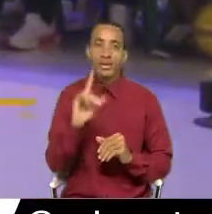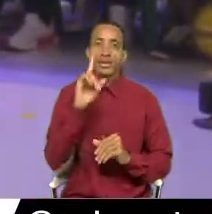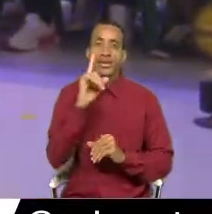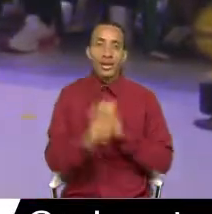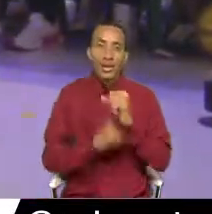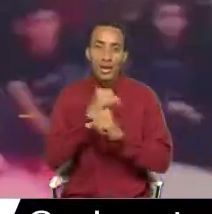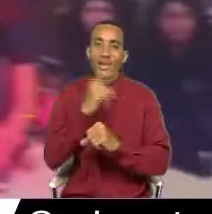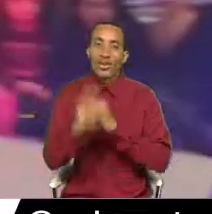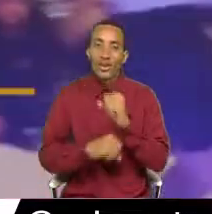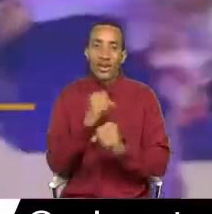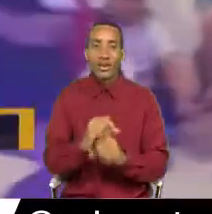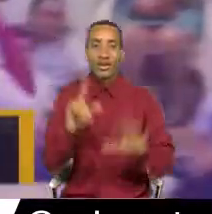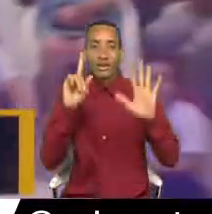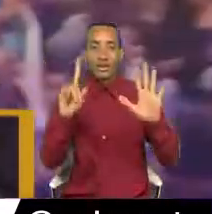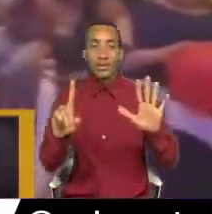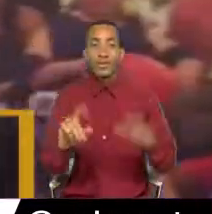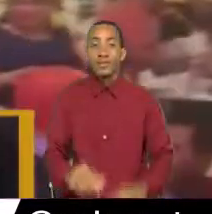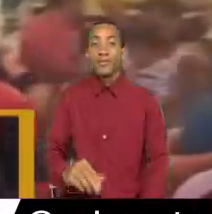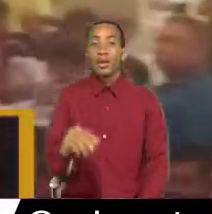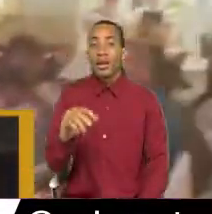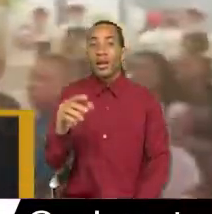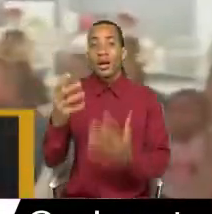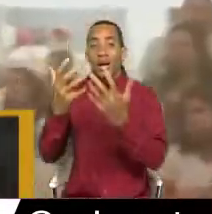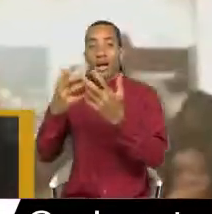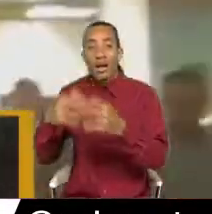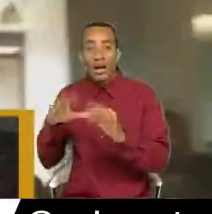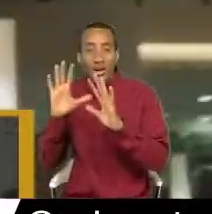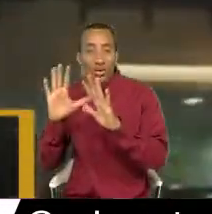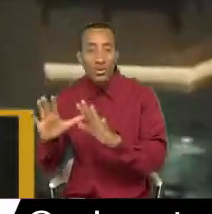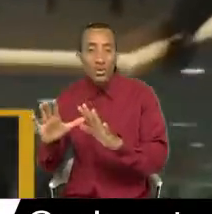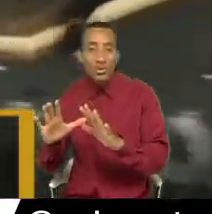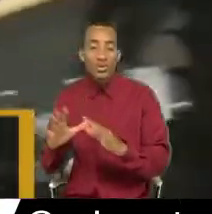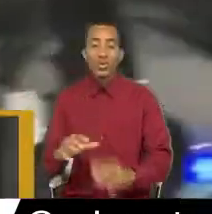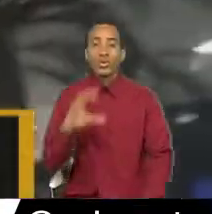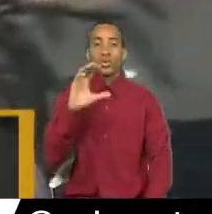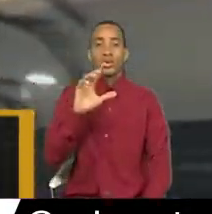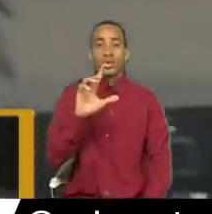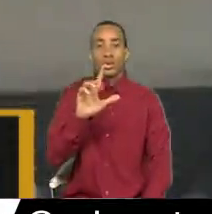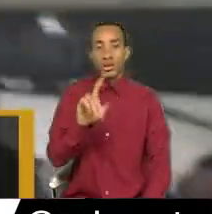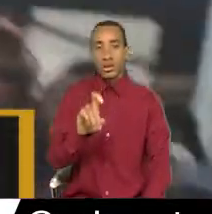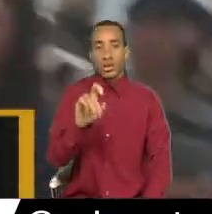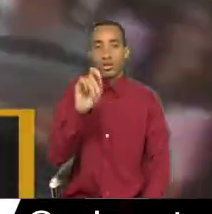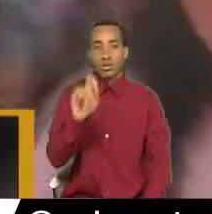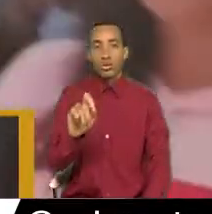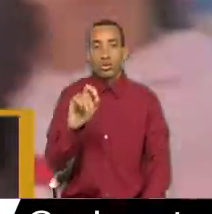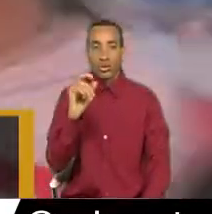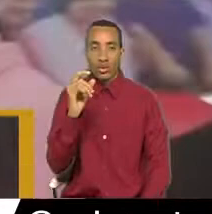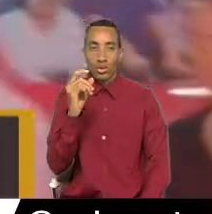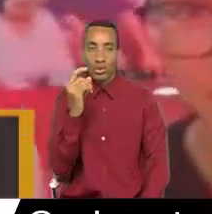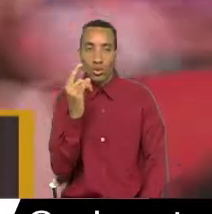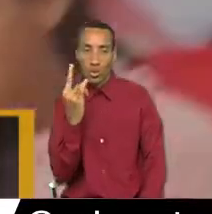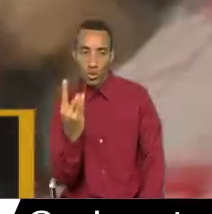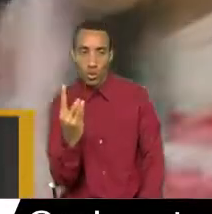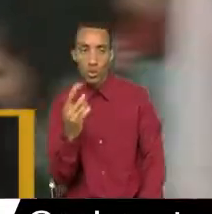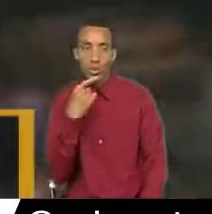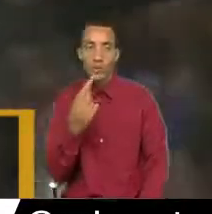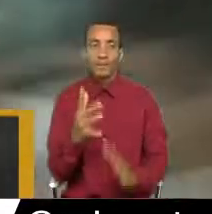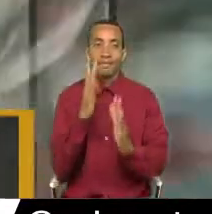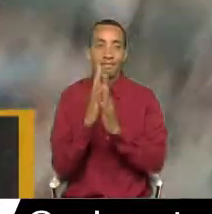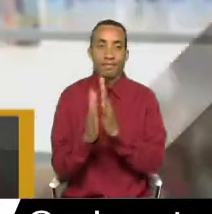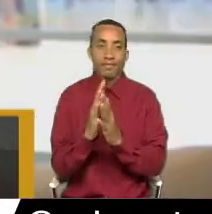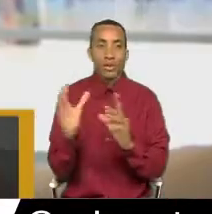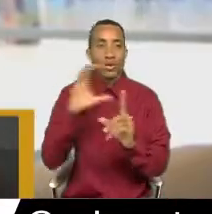Talentos K.U realizó exitosamente en el Centro Comercial San Silvestre el lanzamiento de su sexto Festival Nacional de Cultura